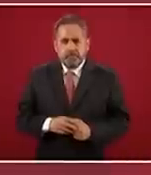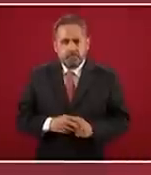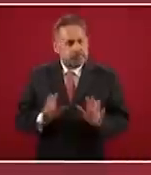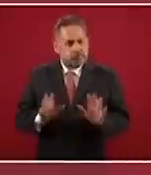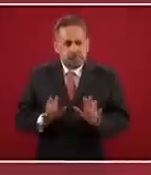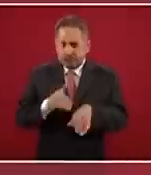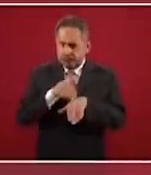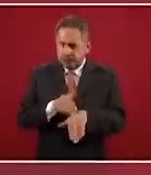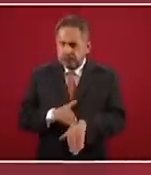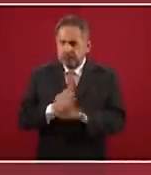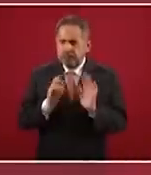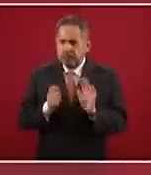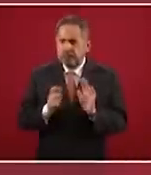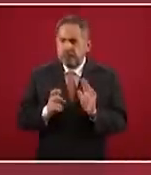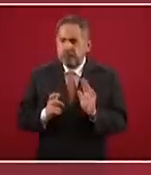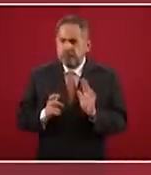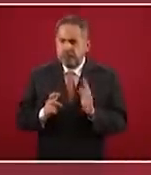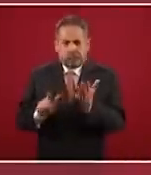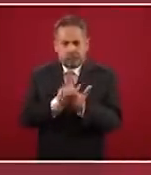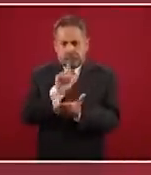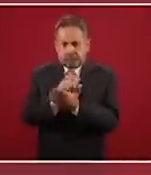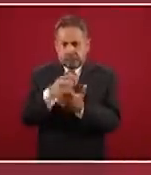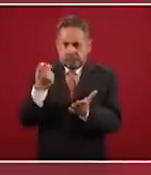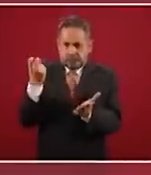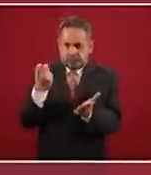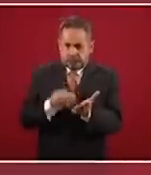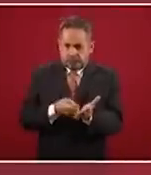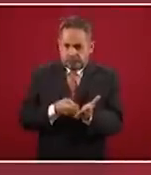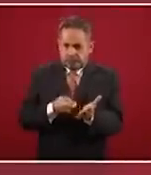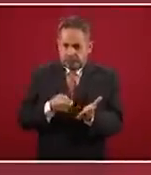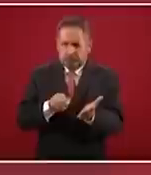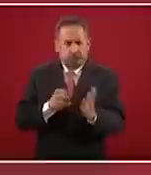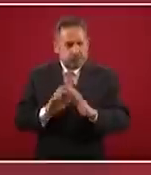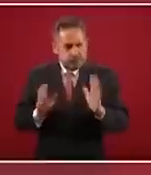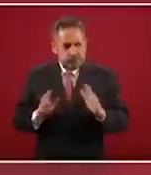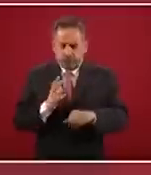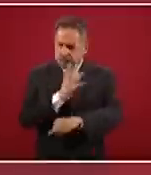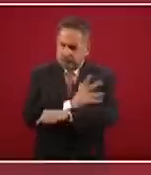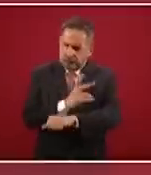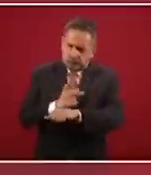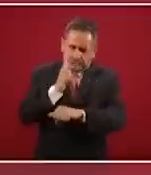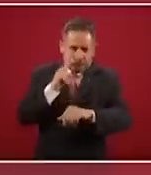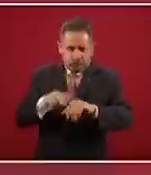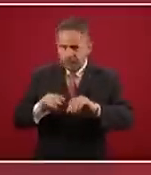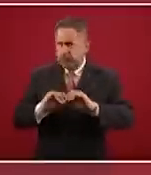atengan a la legalidad, a la transparencia,